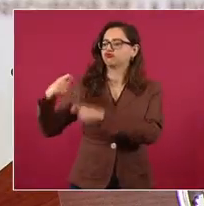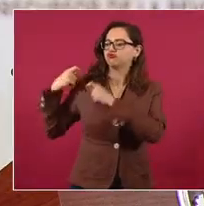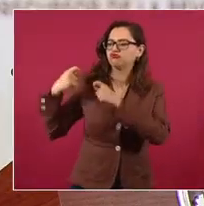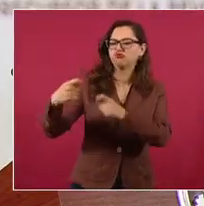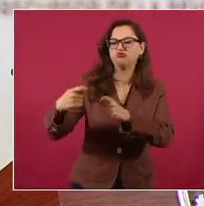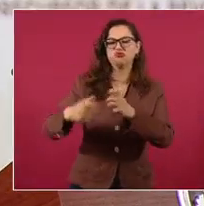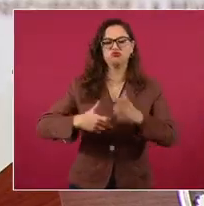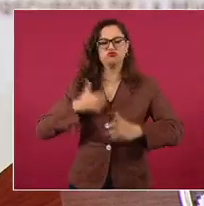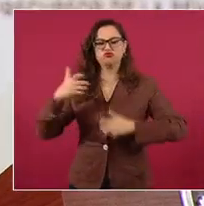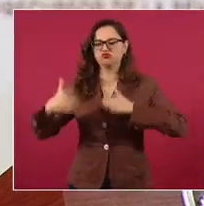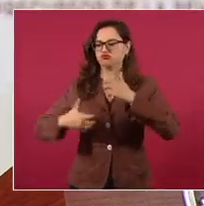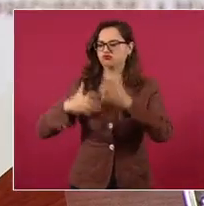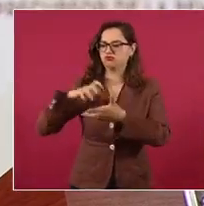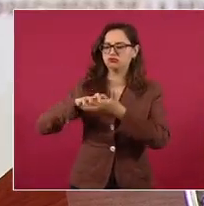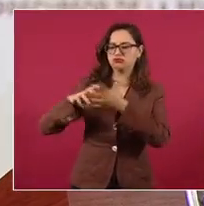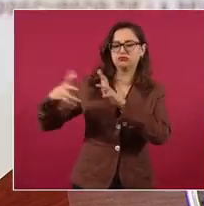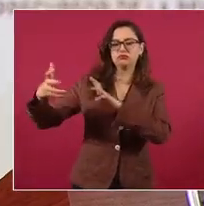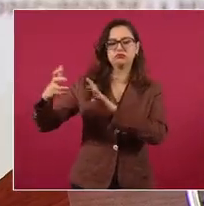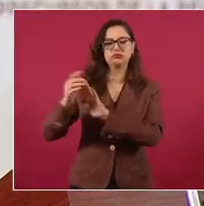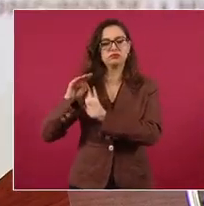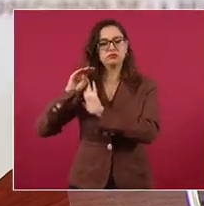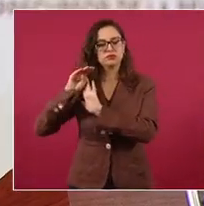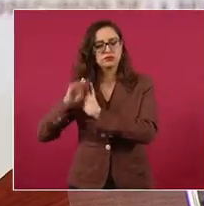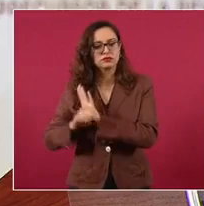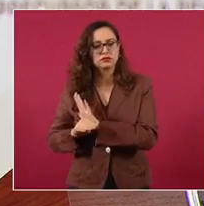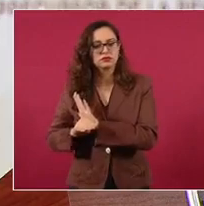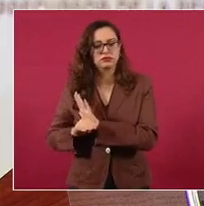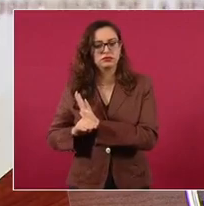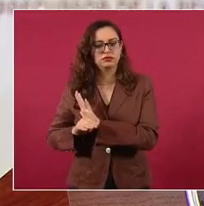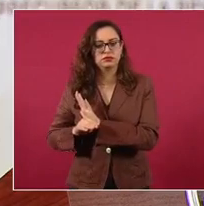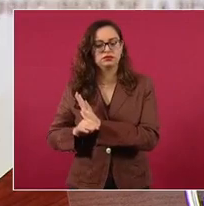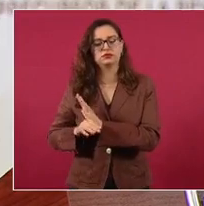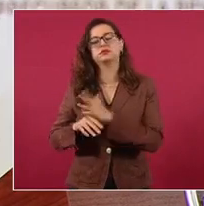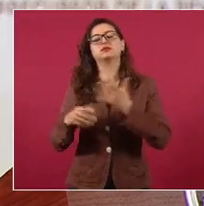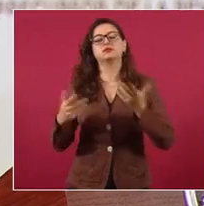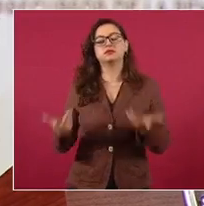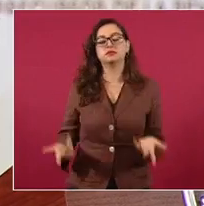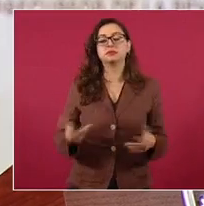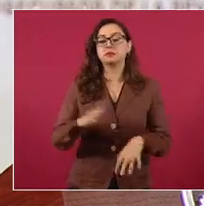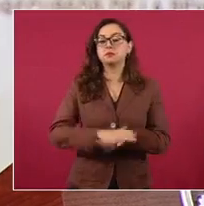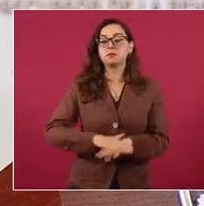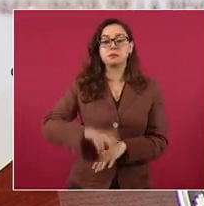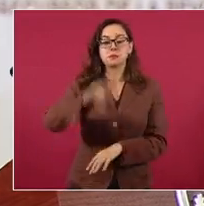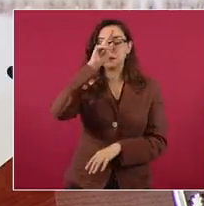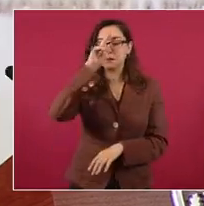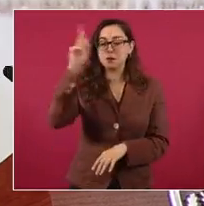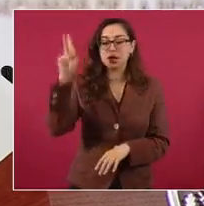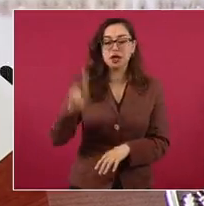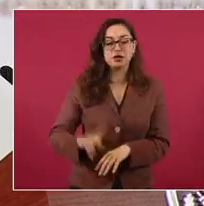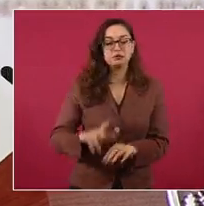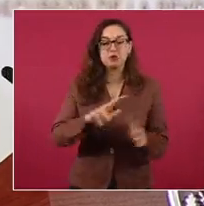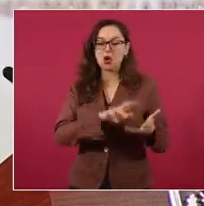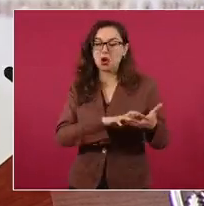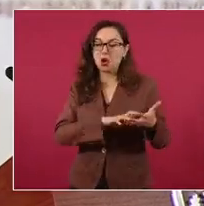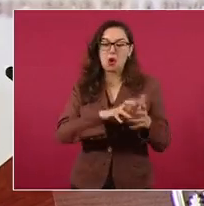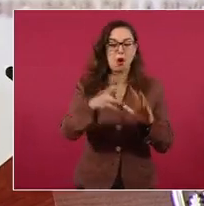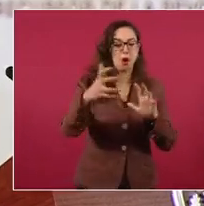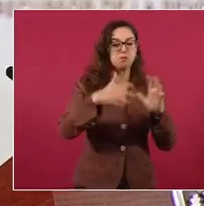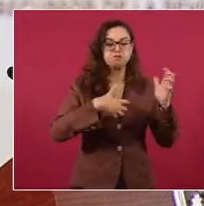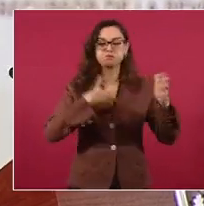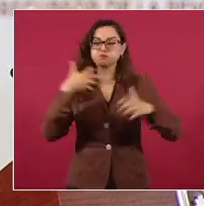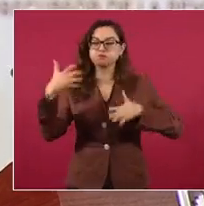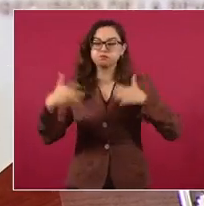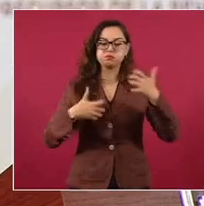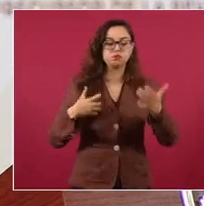violencia. Y bueno, donde hay más violencia y sobre todo, por ejemplo, consumo de droga y todo,